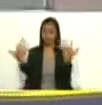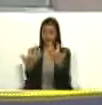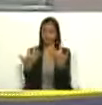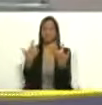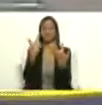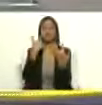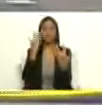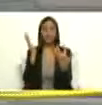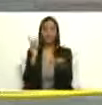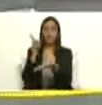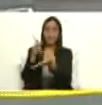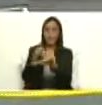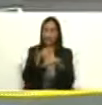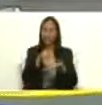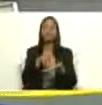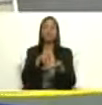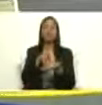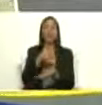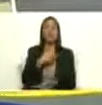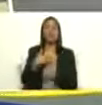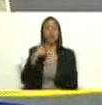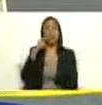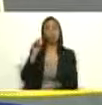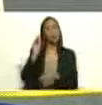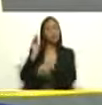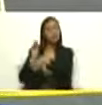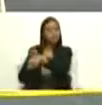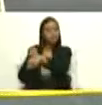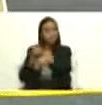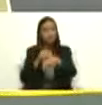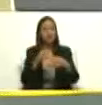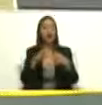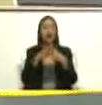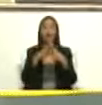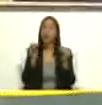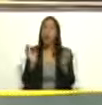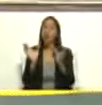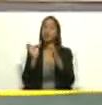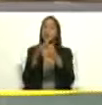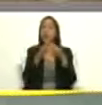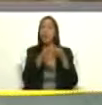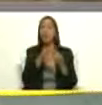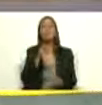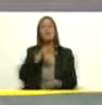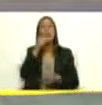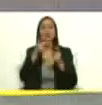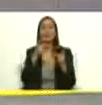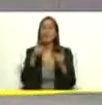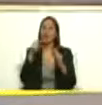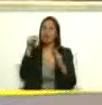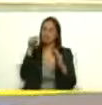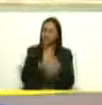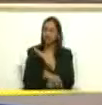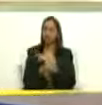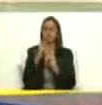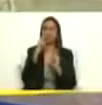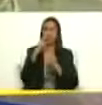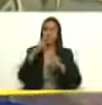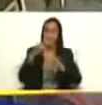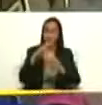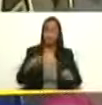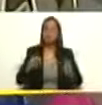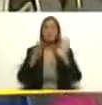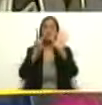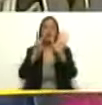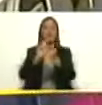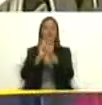estado ha llamado a los sectores políticos del país a profundizar y a planificar desde las catacumbas el estudio el análisis de la 7t con el